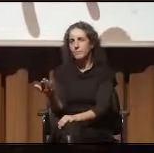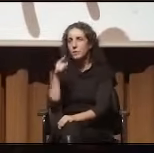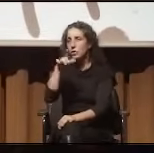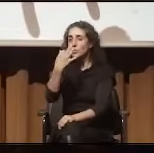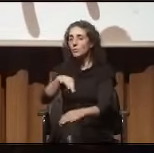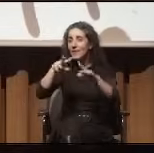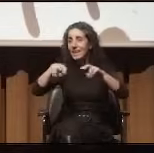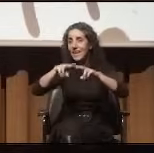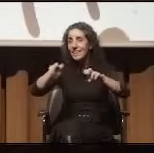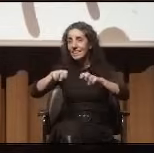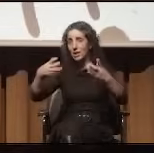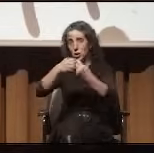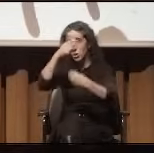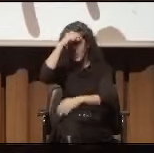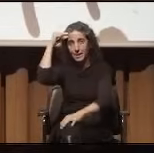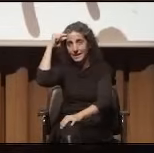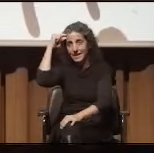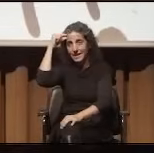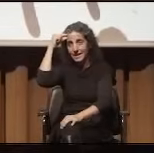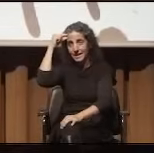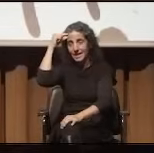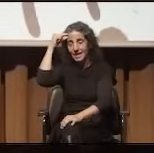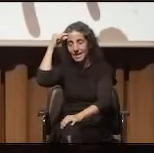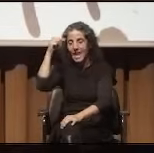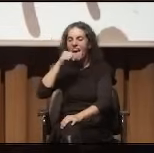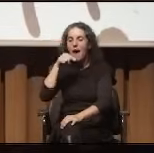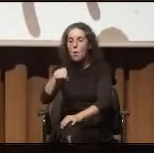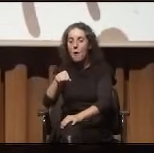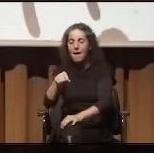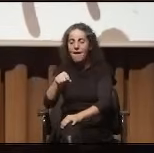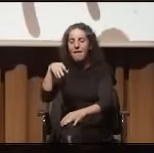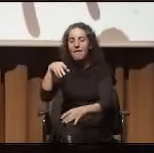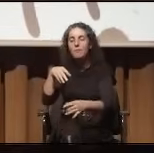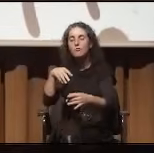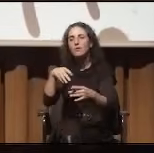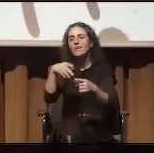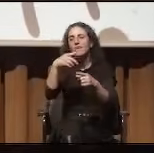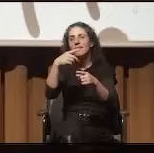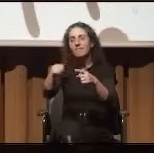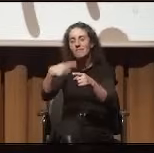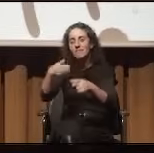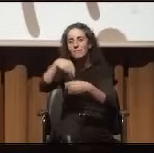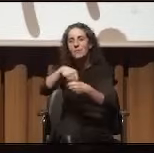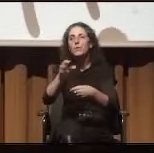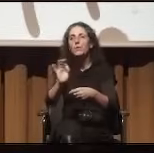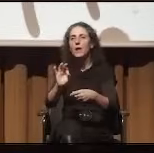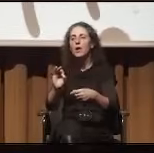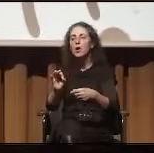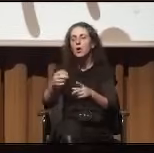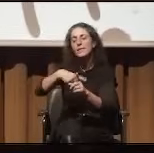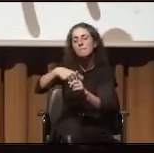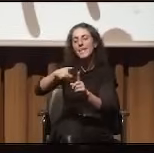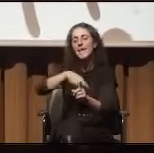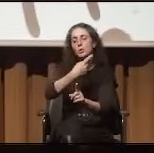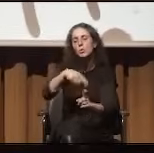analizar con la mente la composición química del agua, la temperatura de ebullición y de congelación, la densidad, la